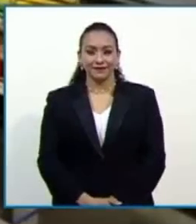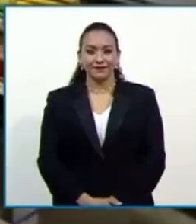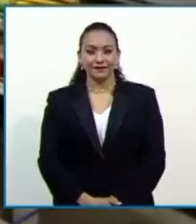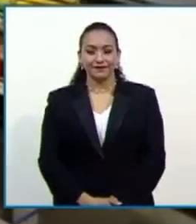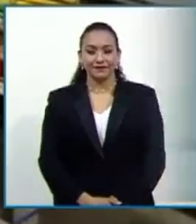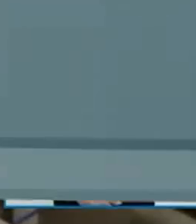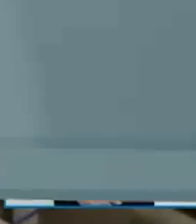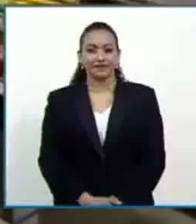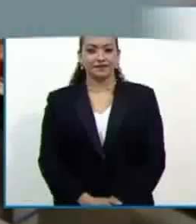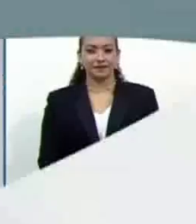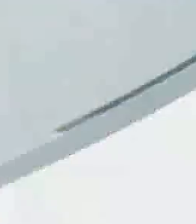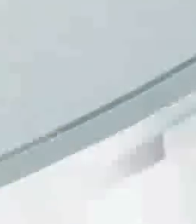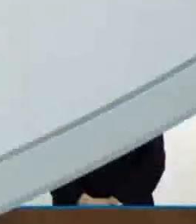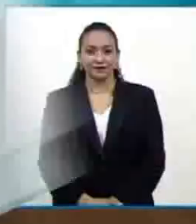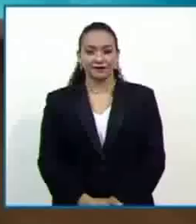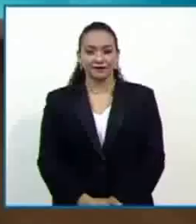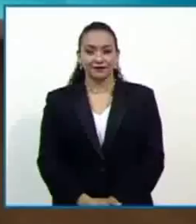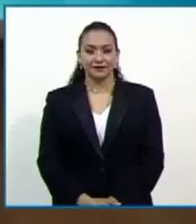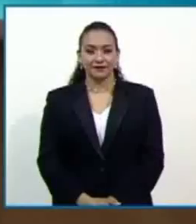Cabrera.